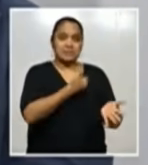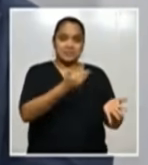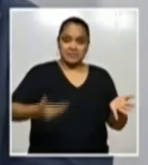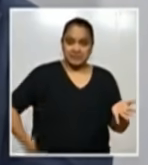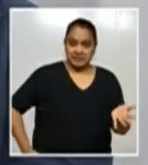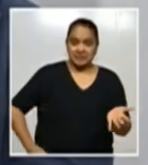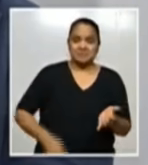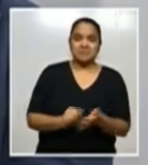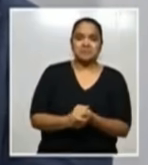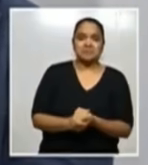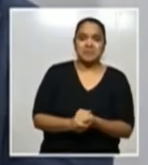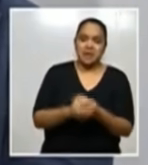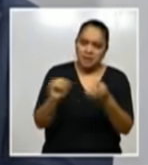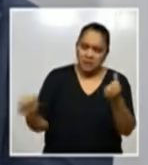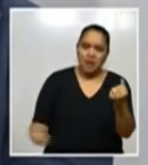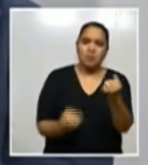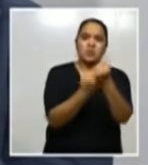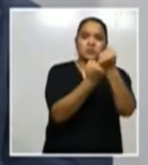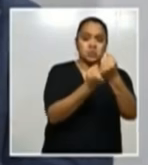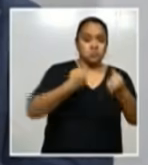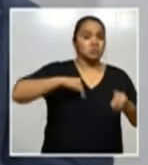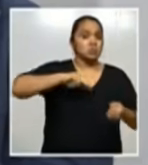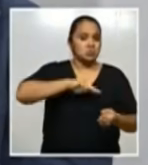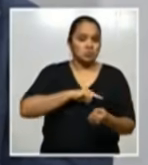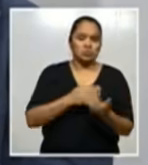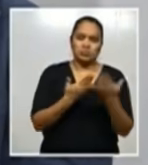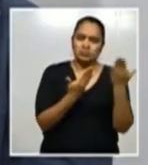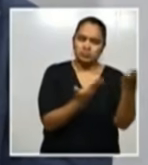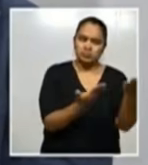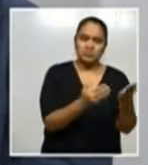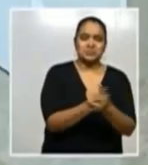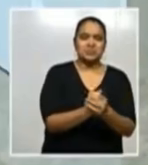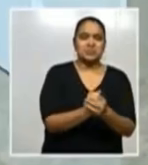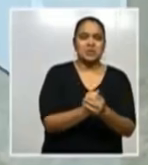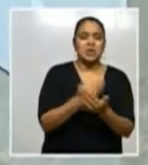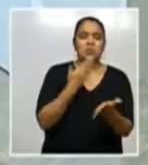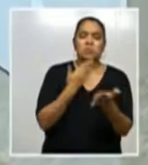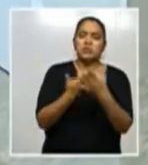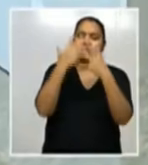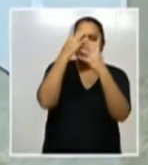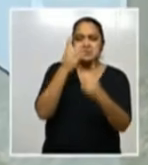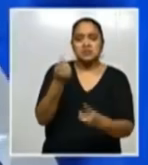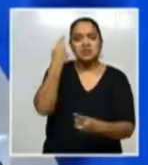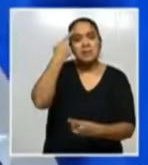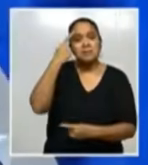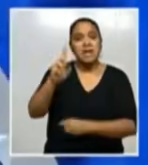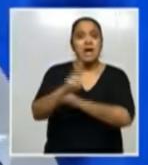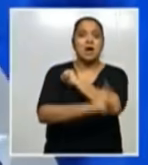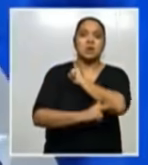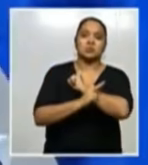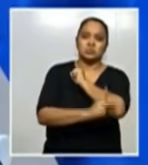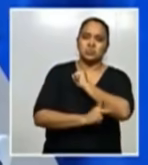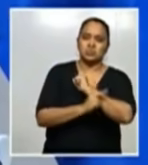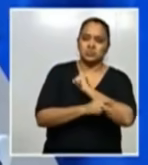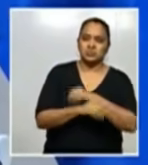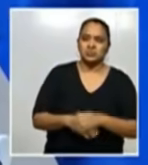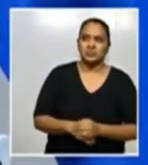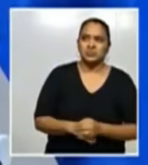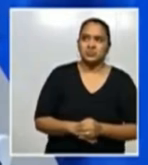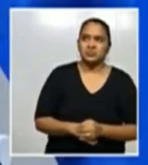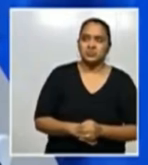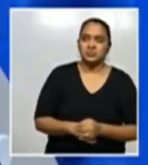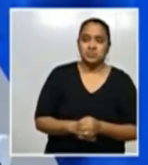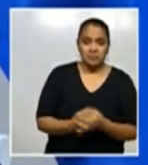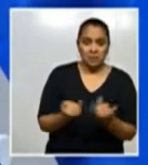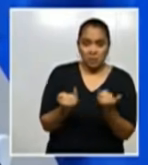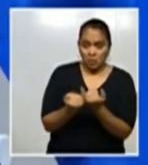ese apoyo incondicional. Estamos con usted en todas las buenas decisiones para el país. Gracias. Como usted lo mencionó,